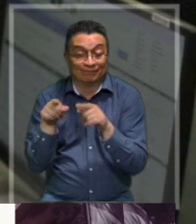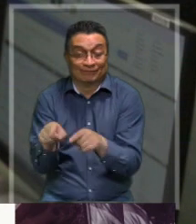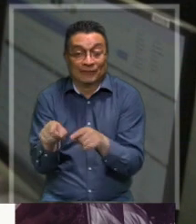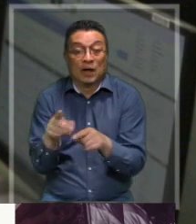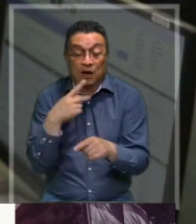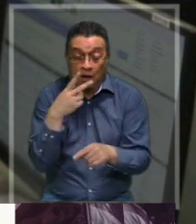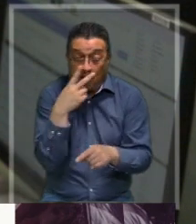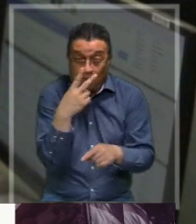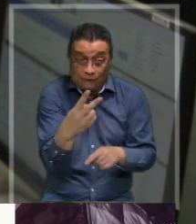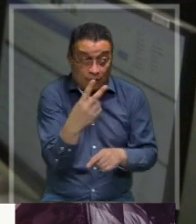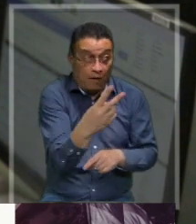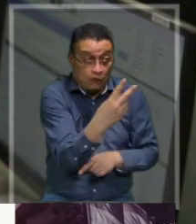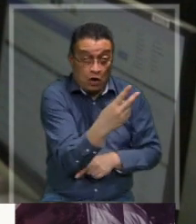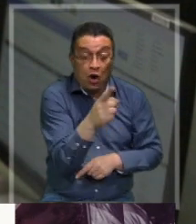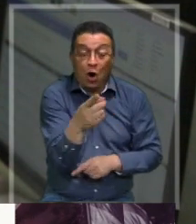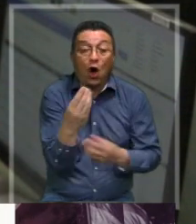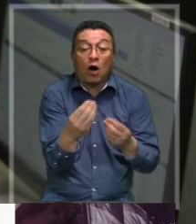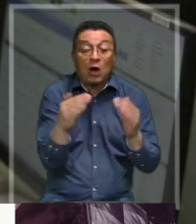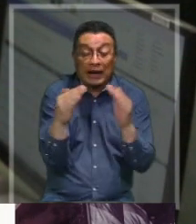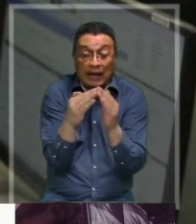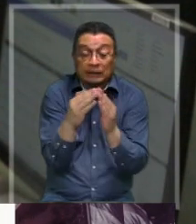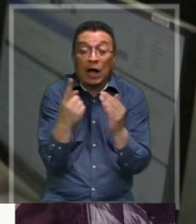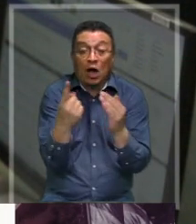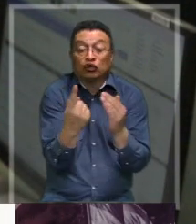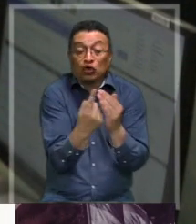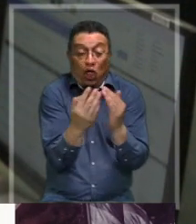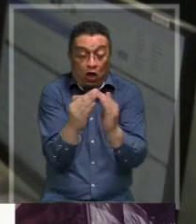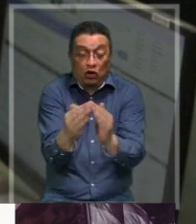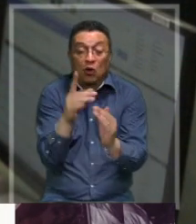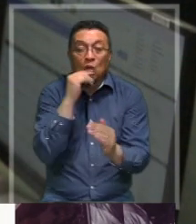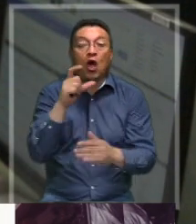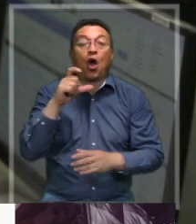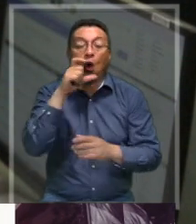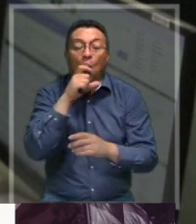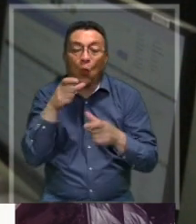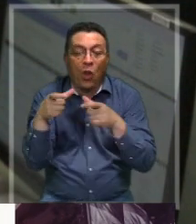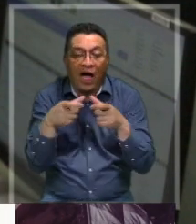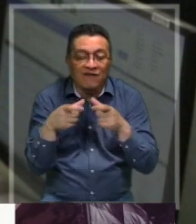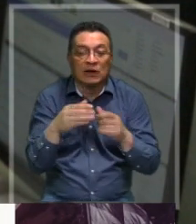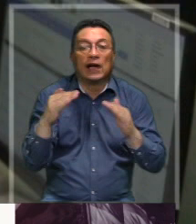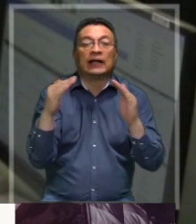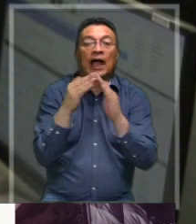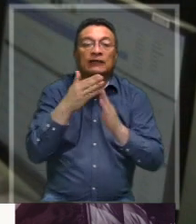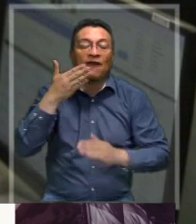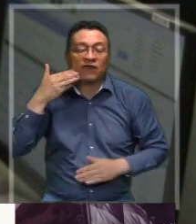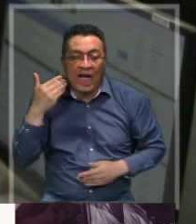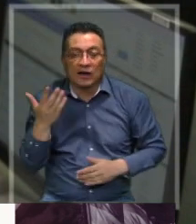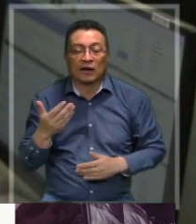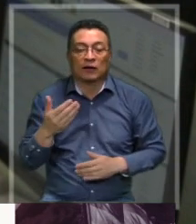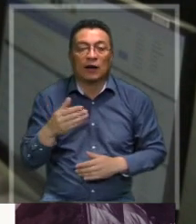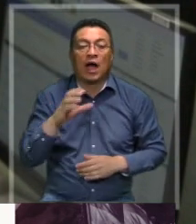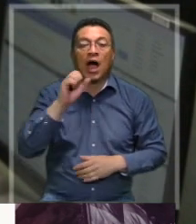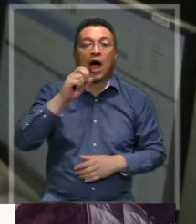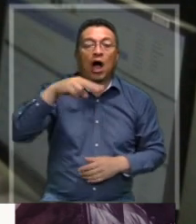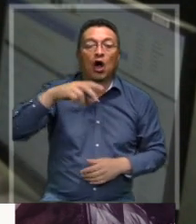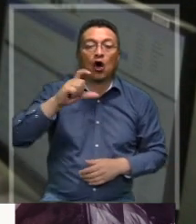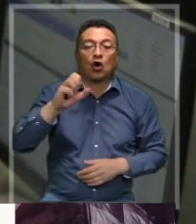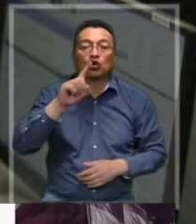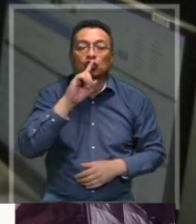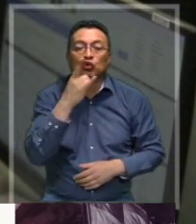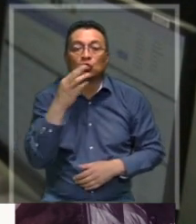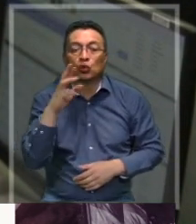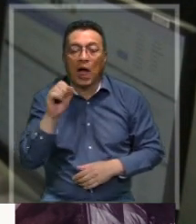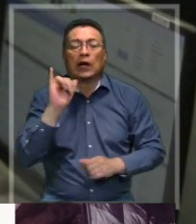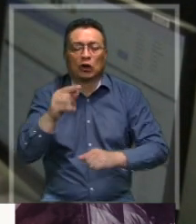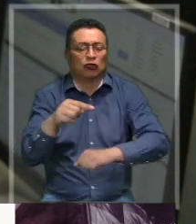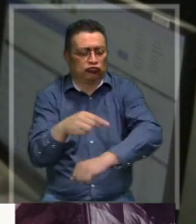más complejo en situaciones donde las casas están aisladas. Lo podemos ver en Curacaví, en Casablanca, en el sector de Angostura, y podemos verlo a lo largo de todo el